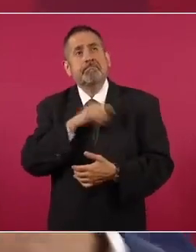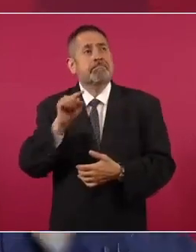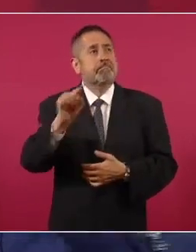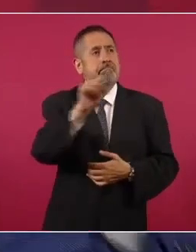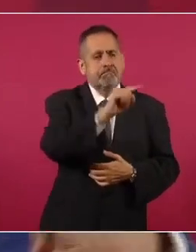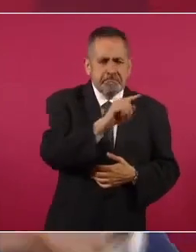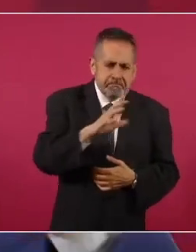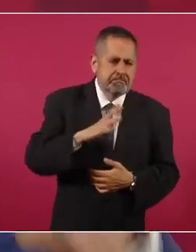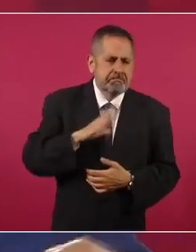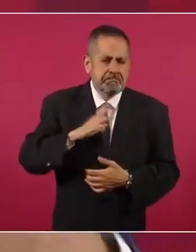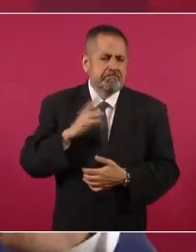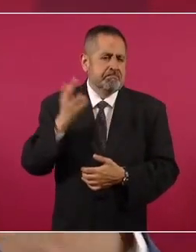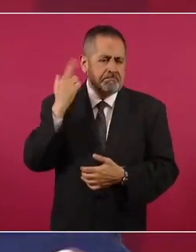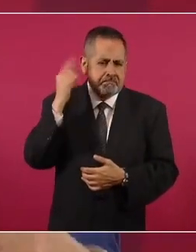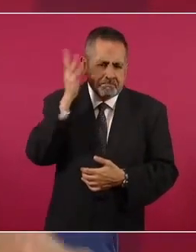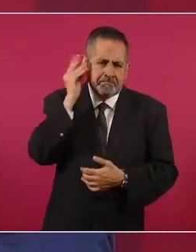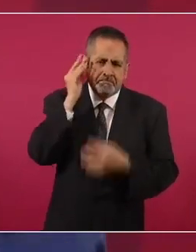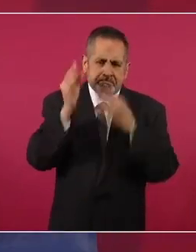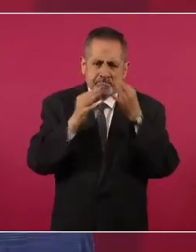radio está,